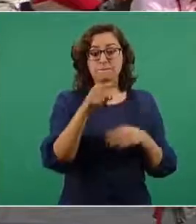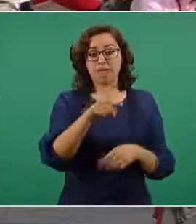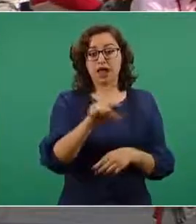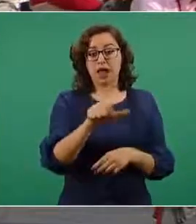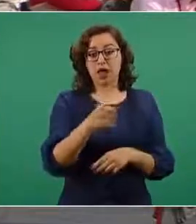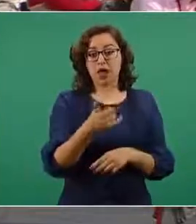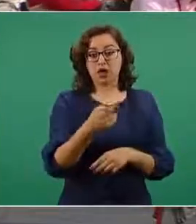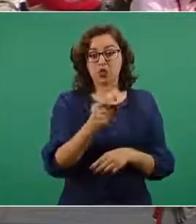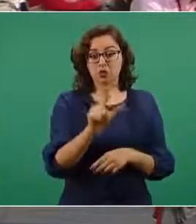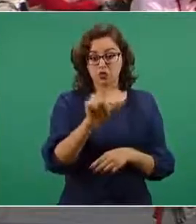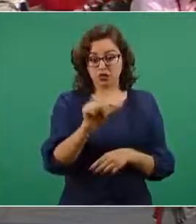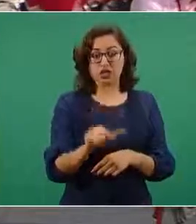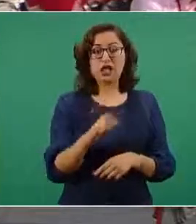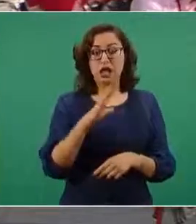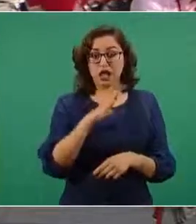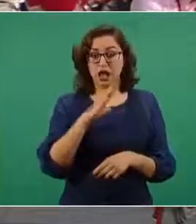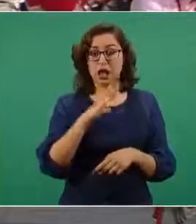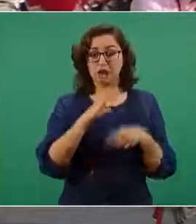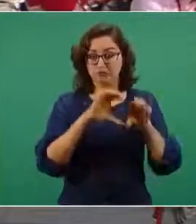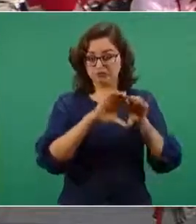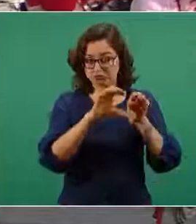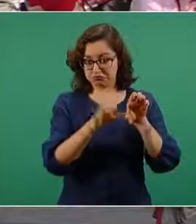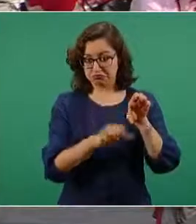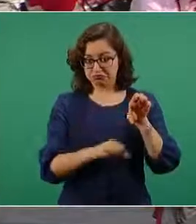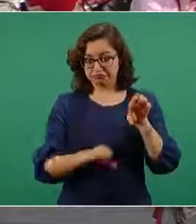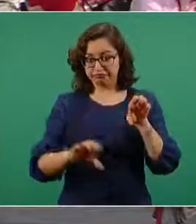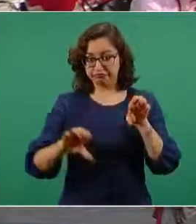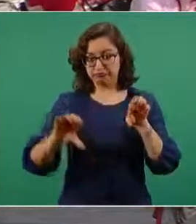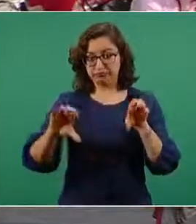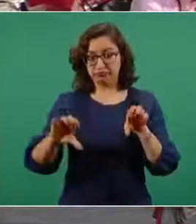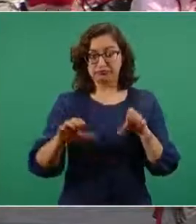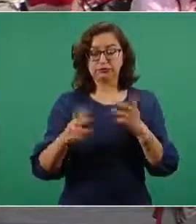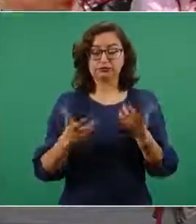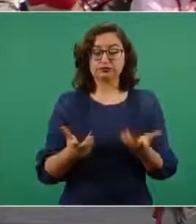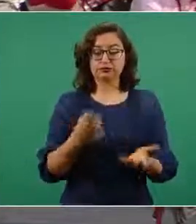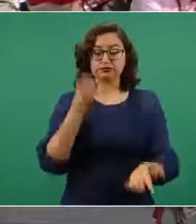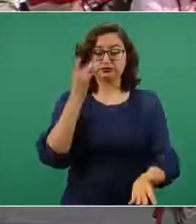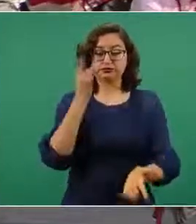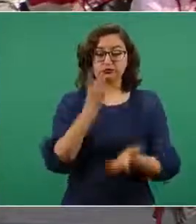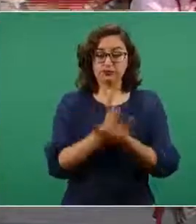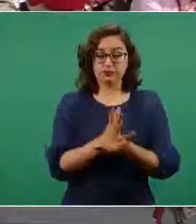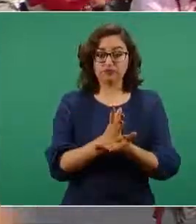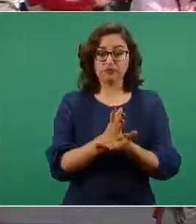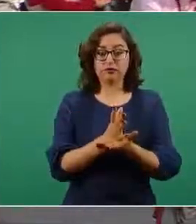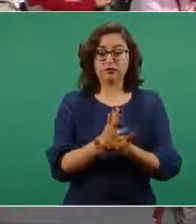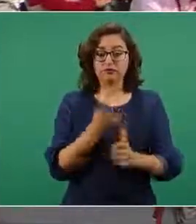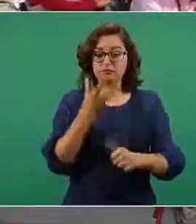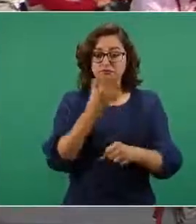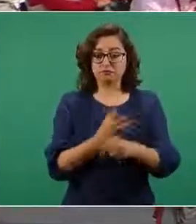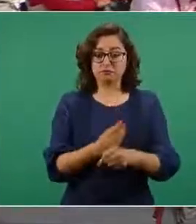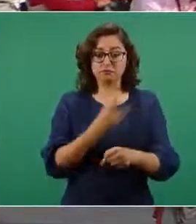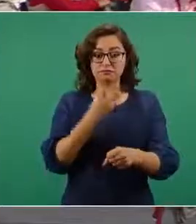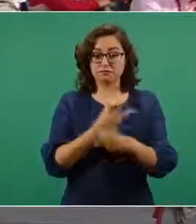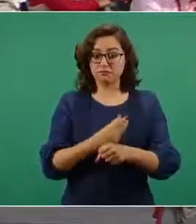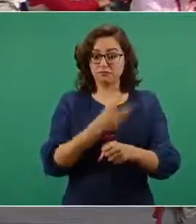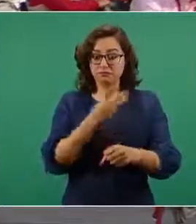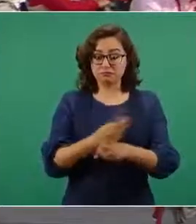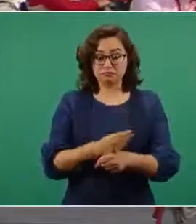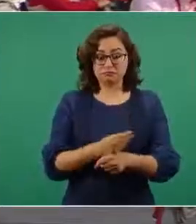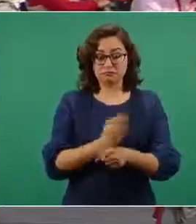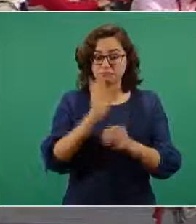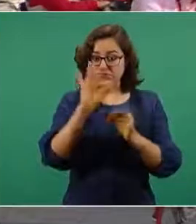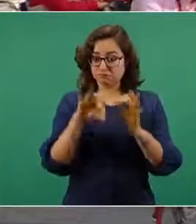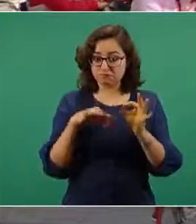Ayutla, únicamente es que ustedes les apoyen para que se pueda instalar